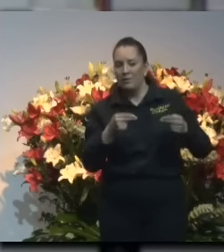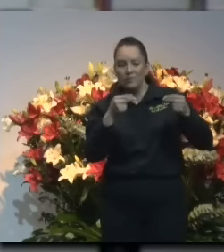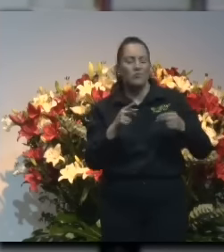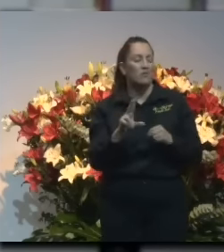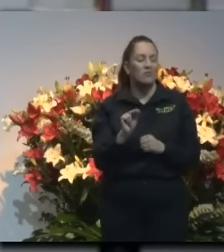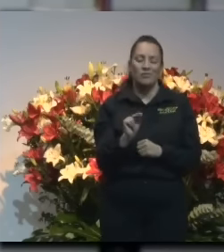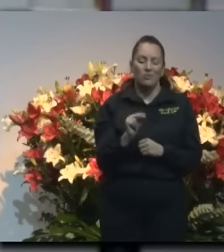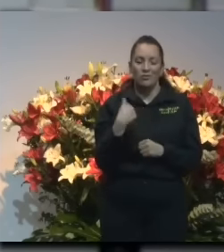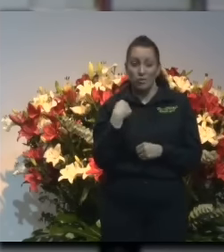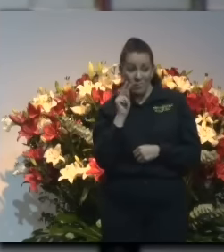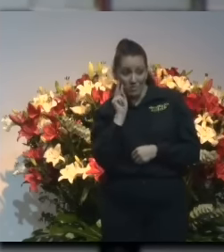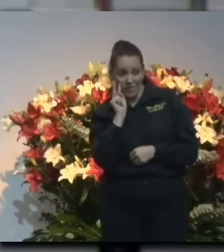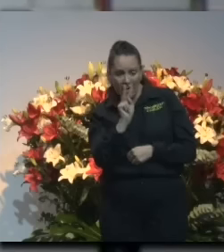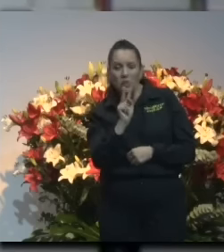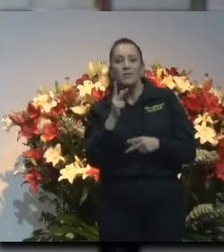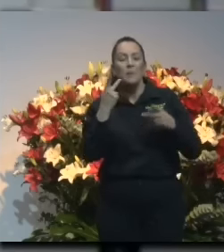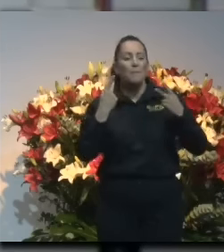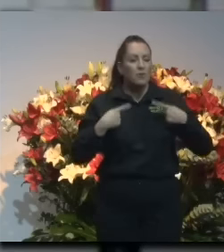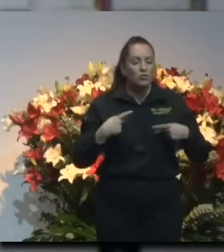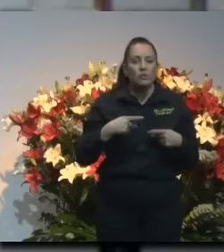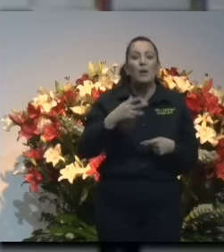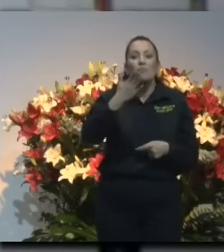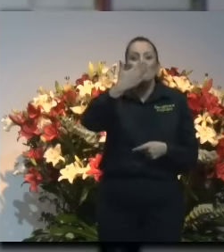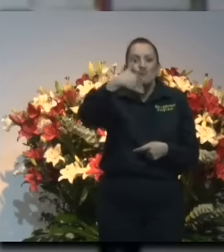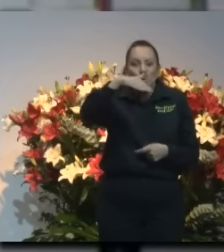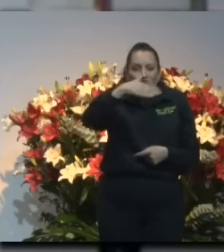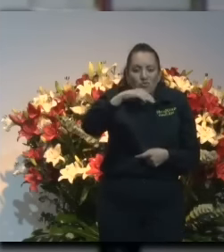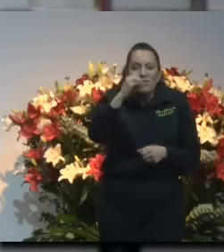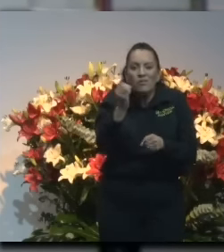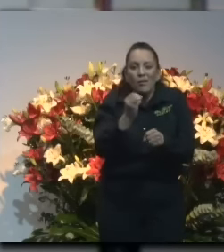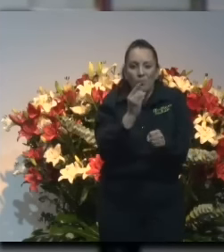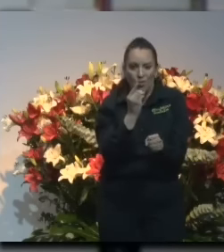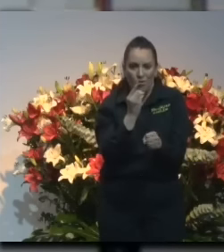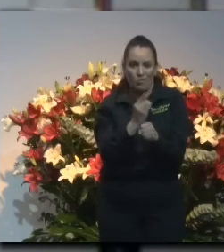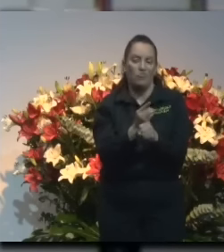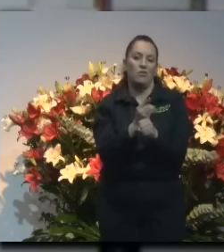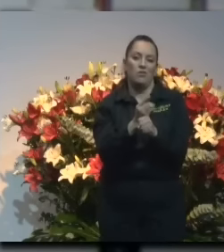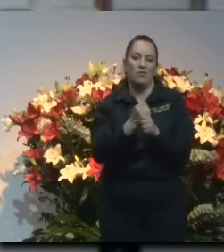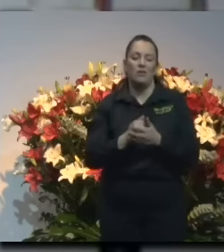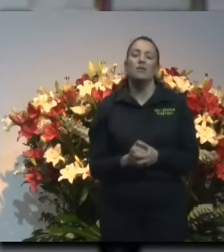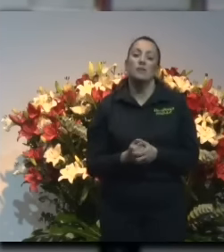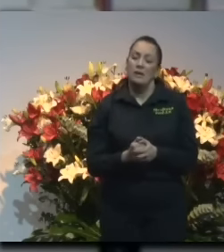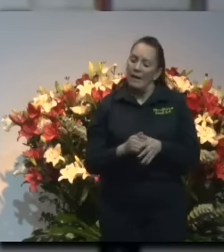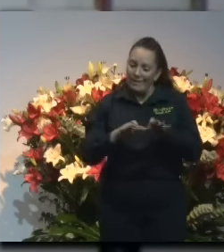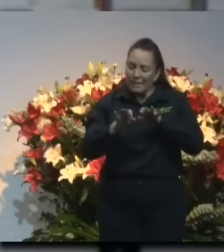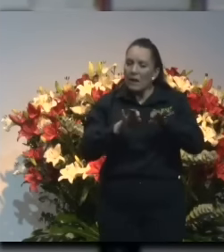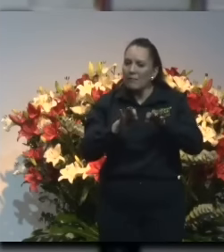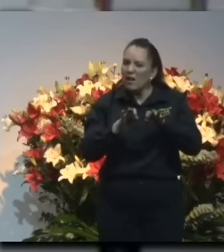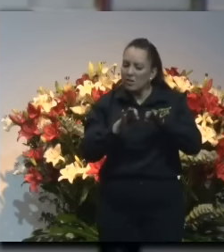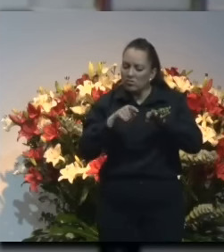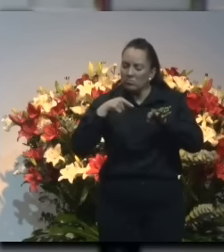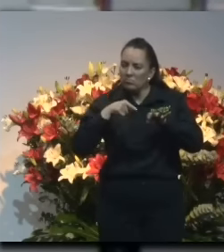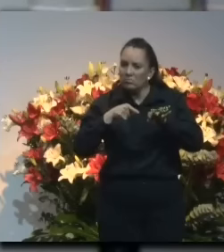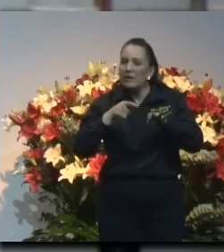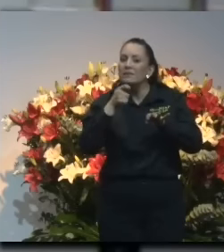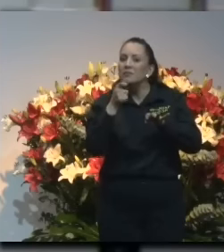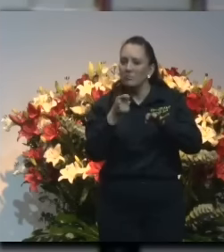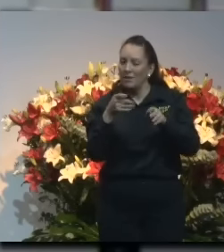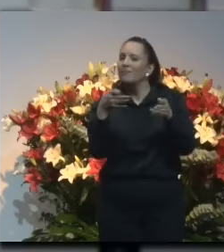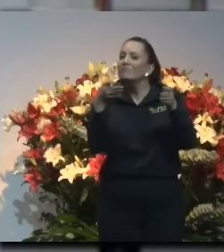como personas que buscan una oportunidad y que el trabajo a mí me parece que es algo digno.